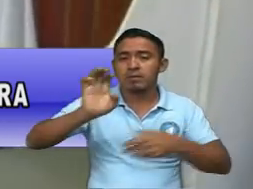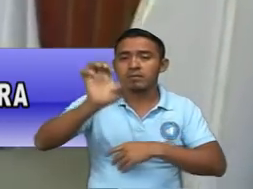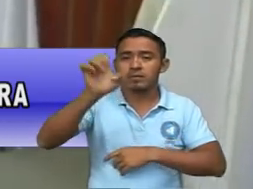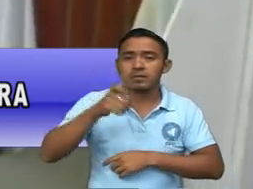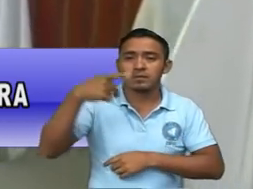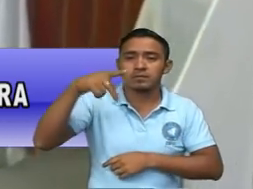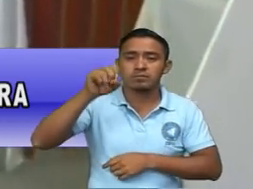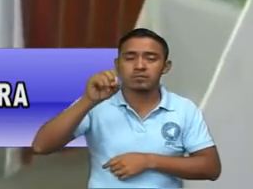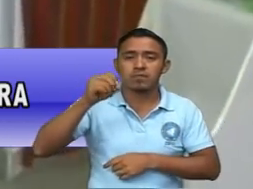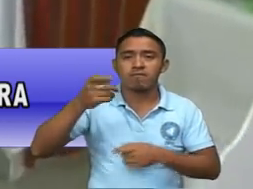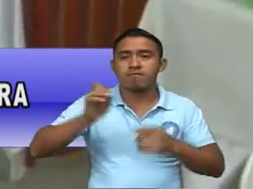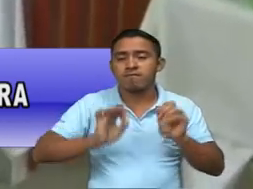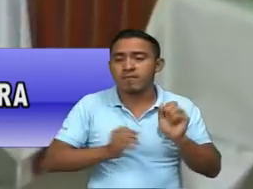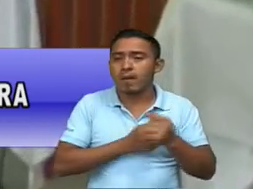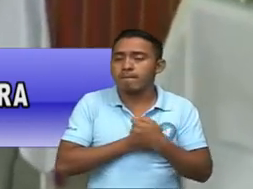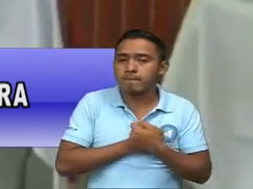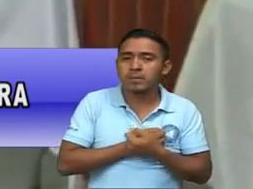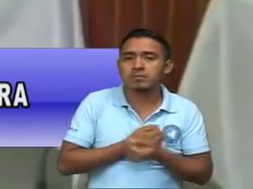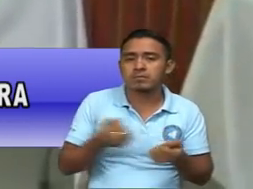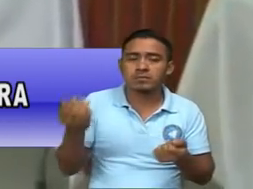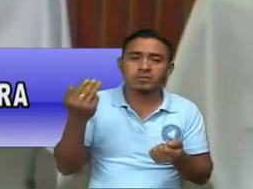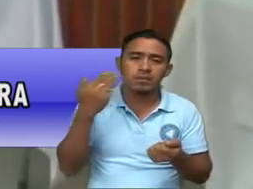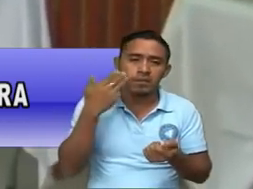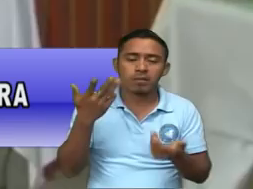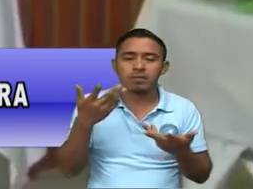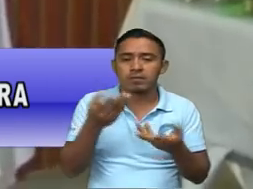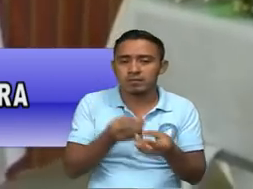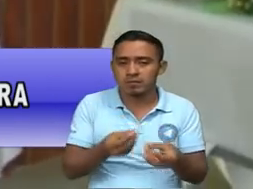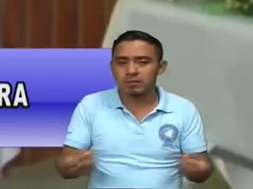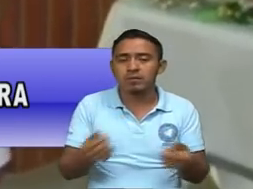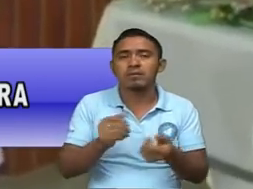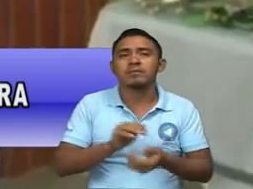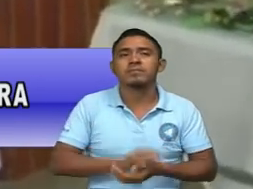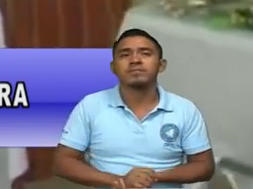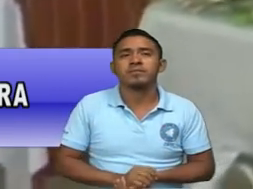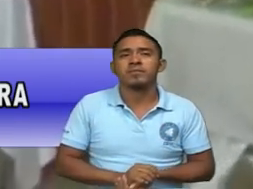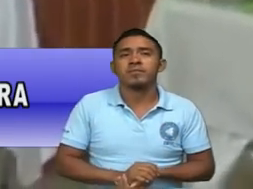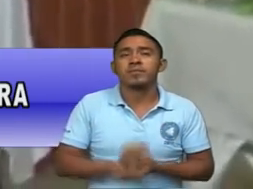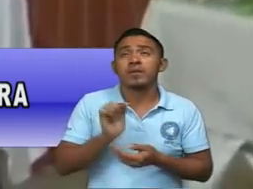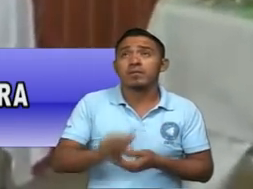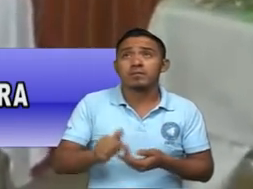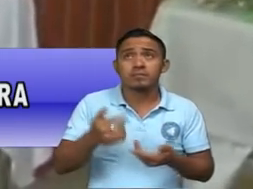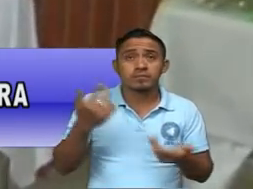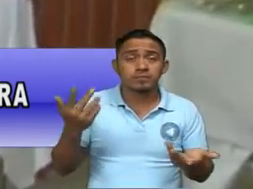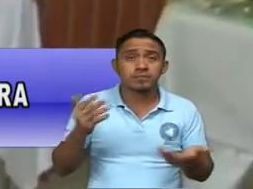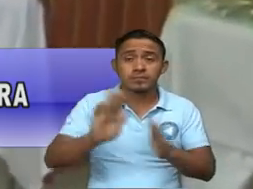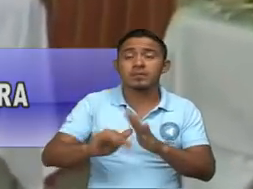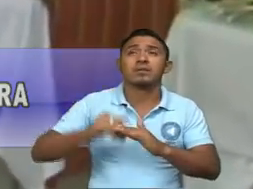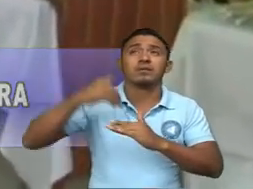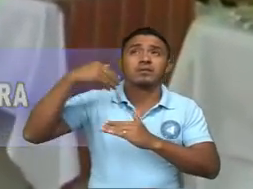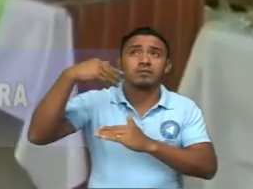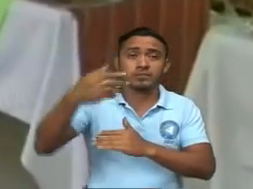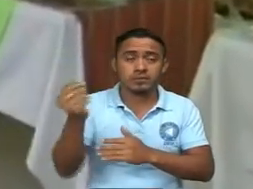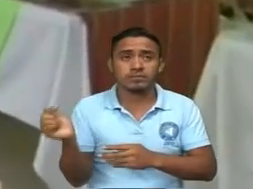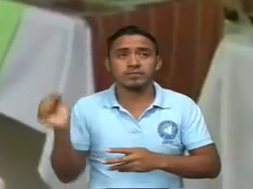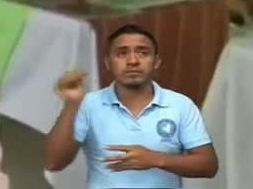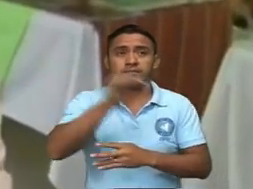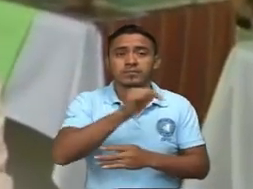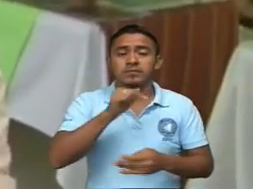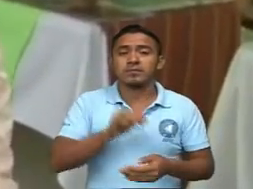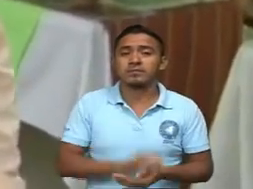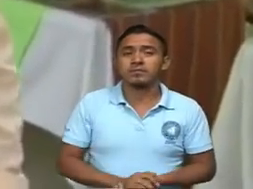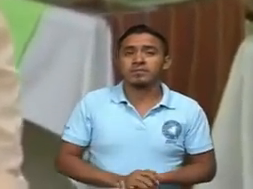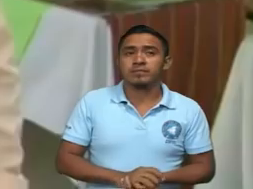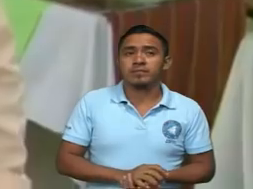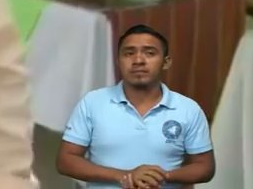Expoferia, por amor a nuestra madre tierra. Nosotros vamos a realizar, vamos a regresar nuestra señal hasta Estudios